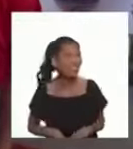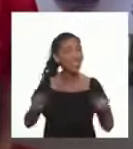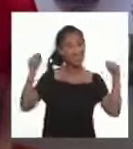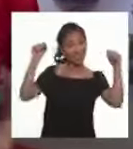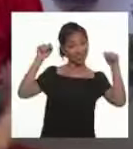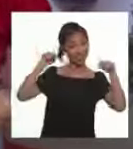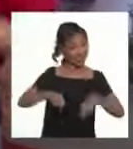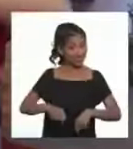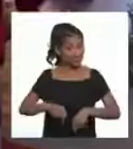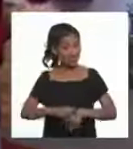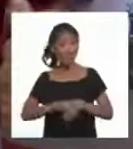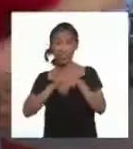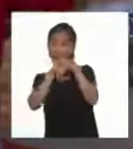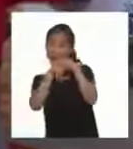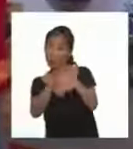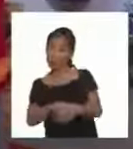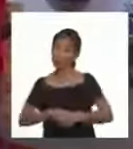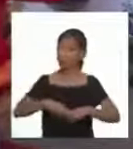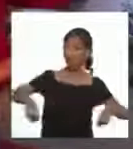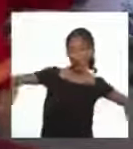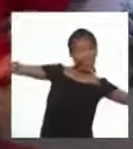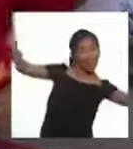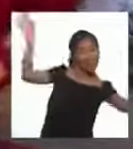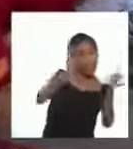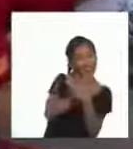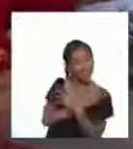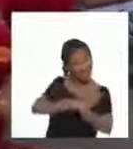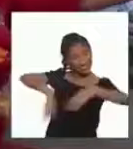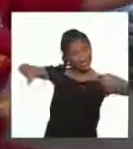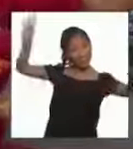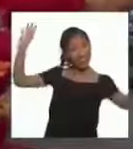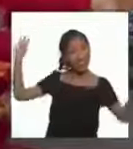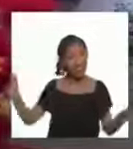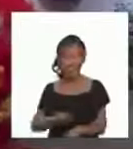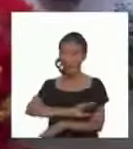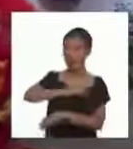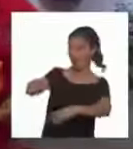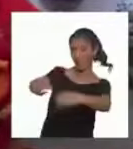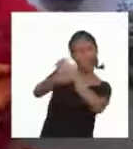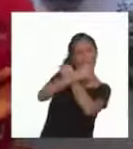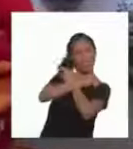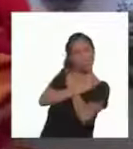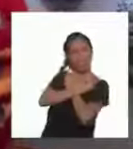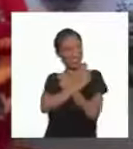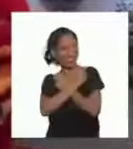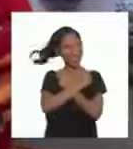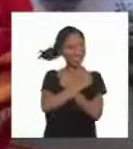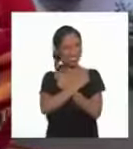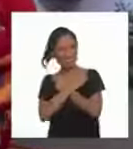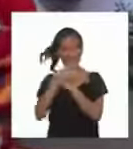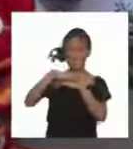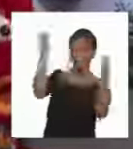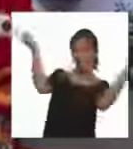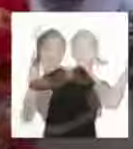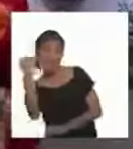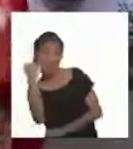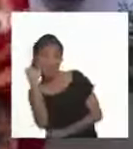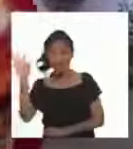Ahora sí, les enviamos un abrazo volador. Y les mando otro con mucha energía para que lo conserven el resto.